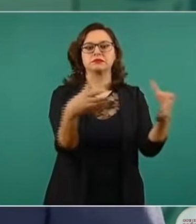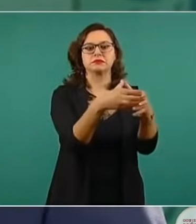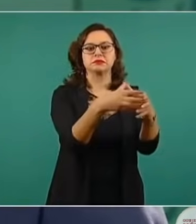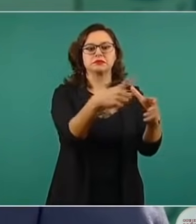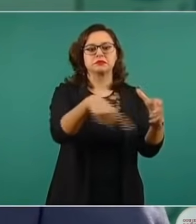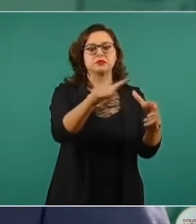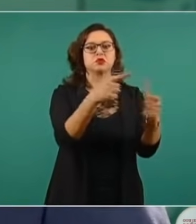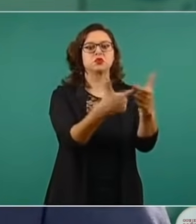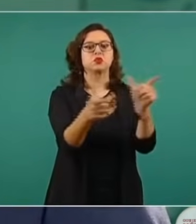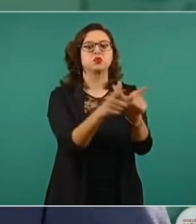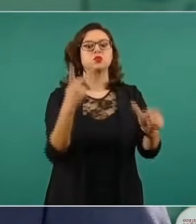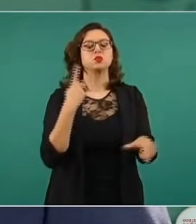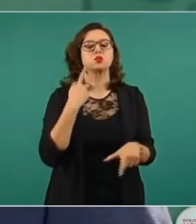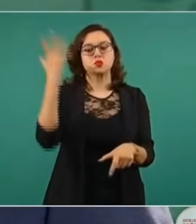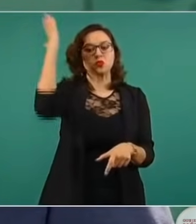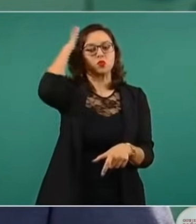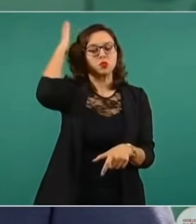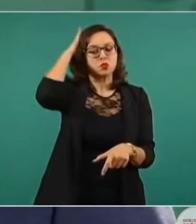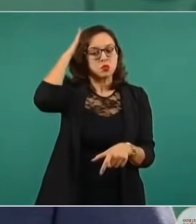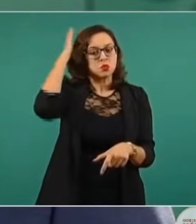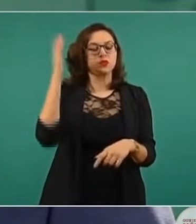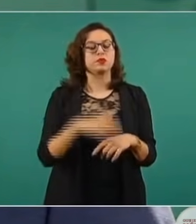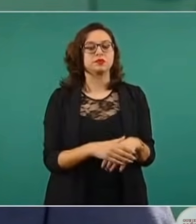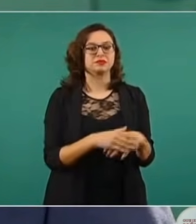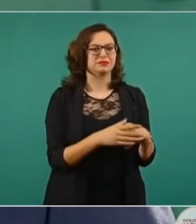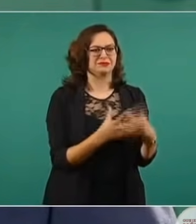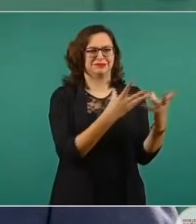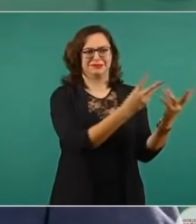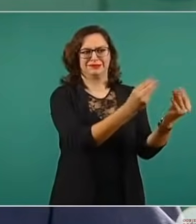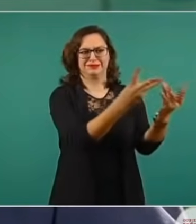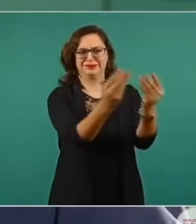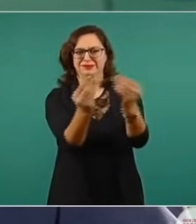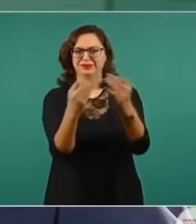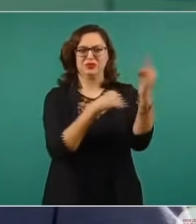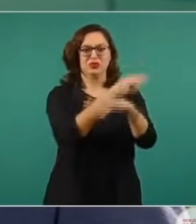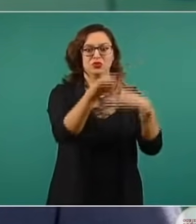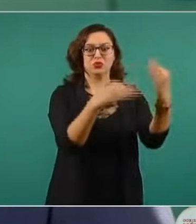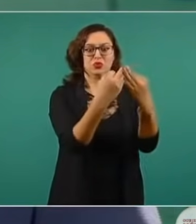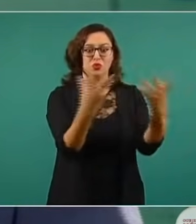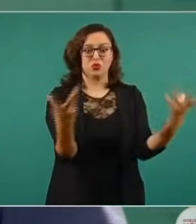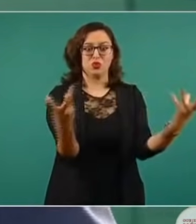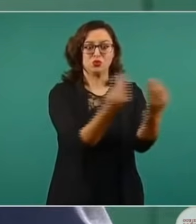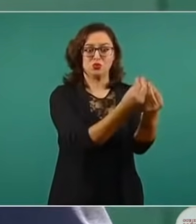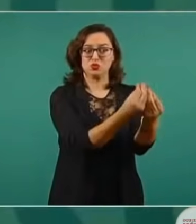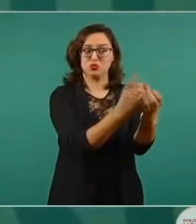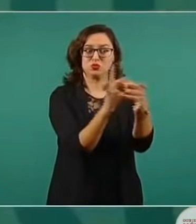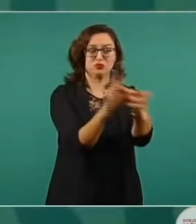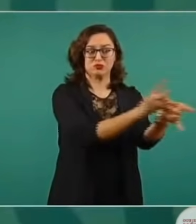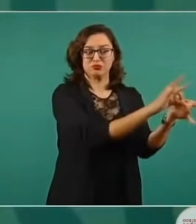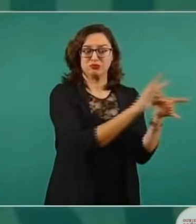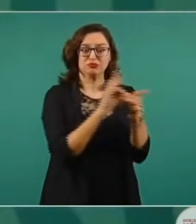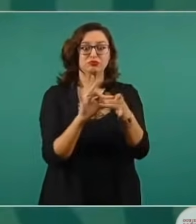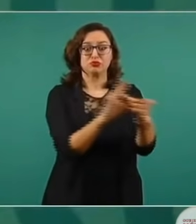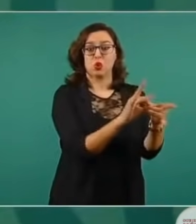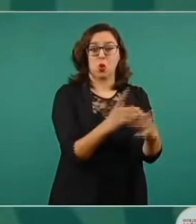líderes partidistas, etcétera, etcétera, etcétera, etcétera. Y tenían un propósito: